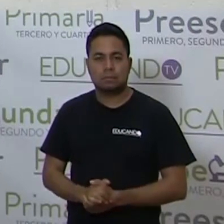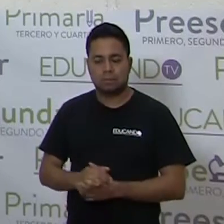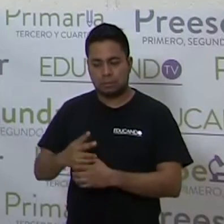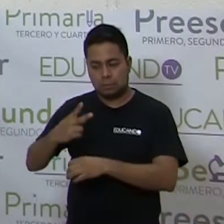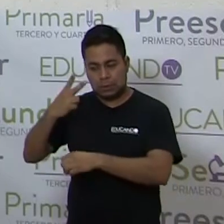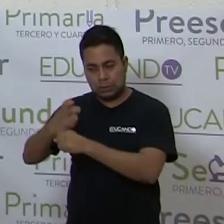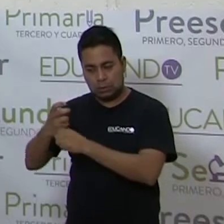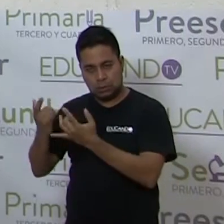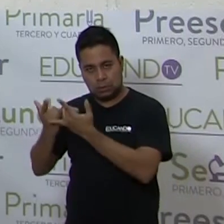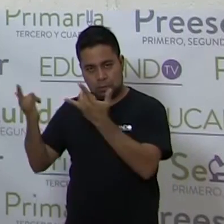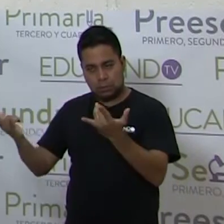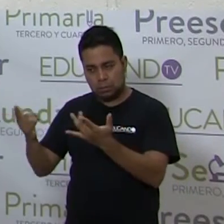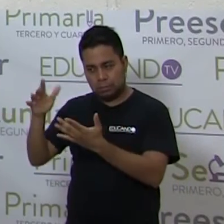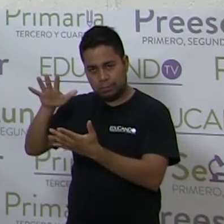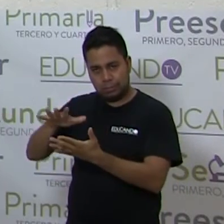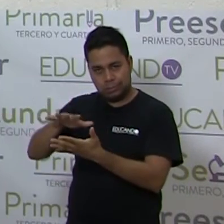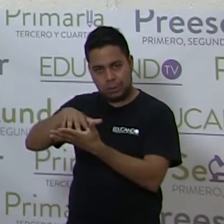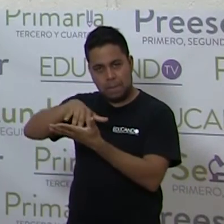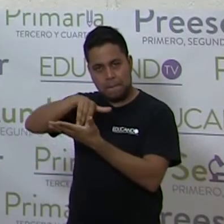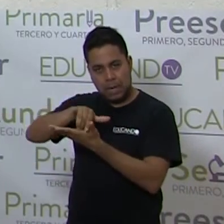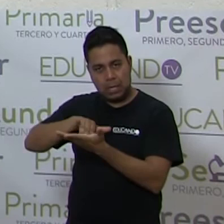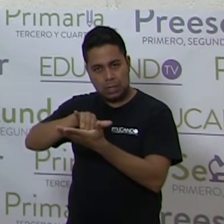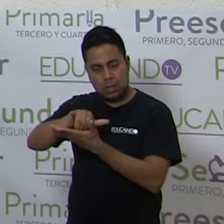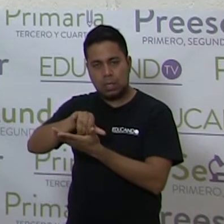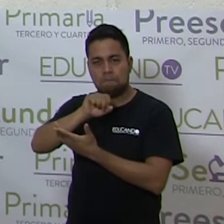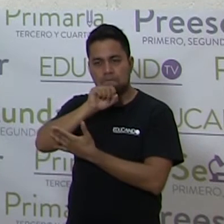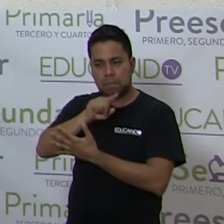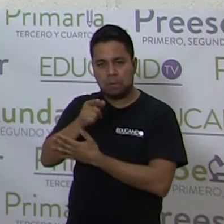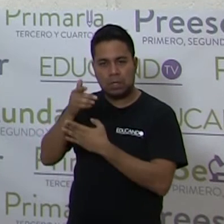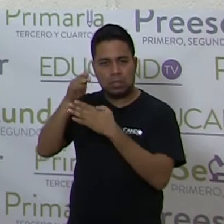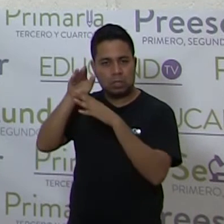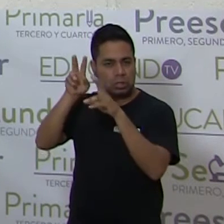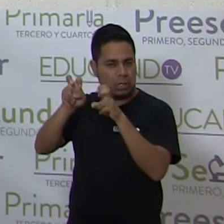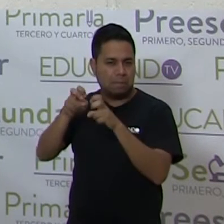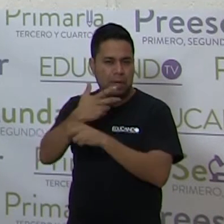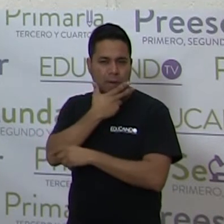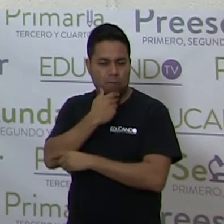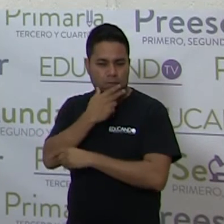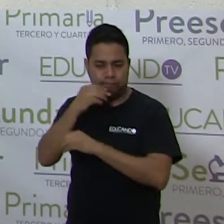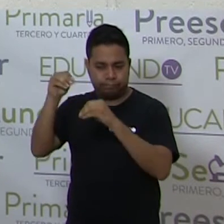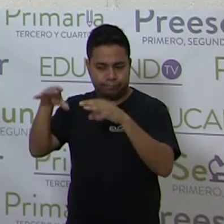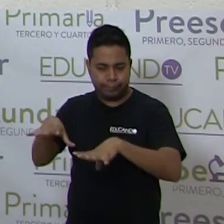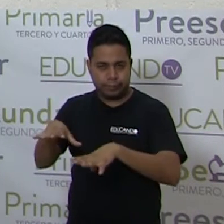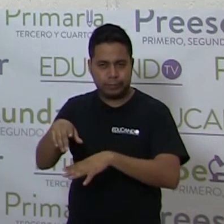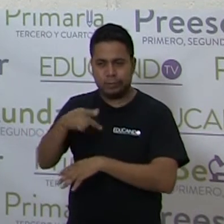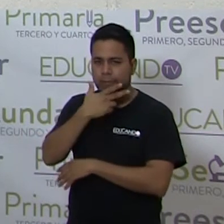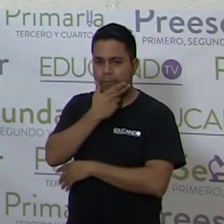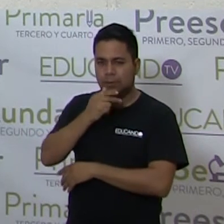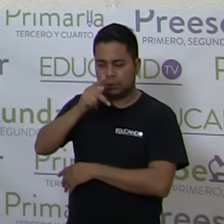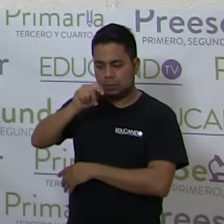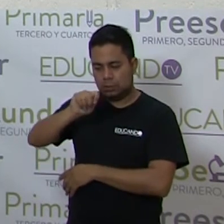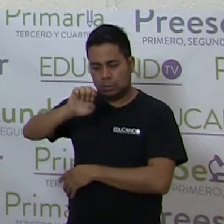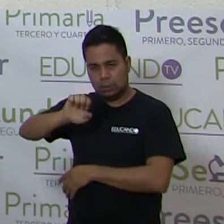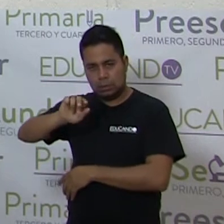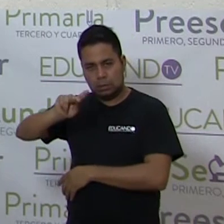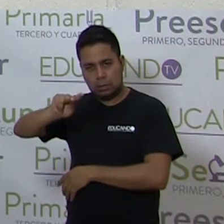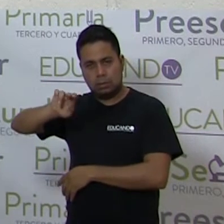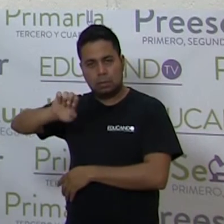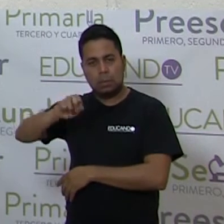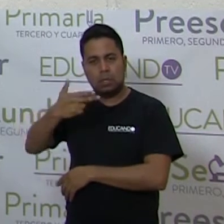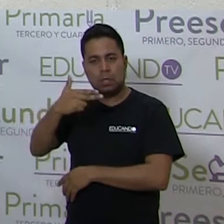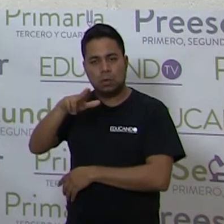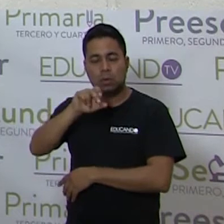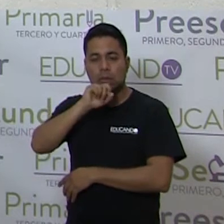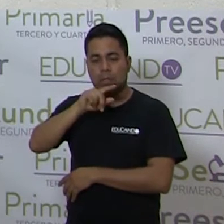el mito maya, que también es de la creación del hombre, ahí Tepehú y